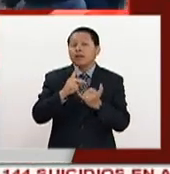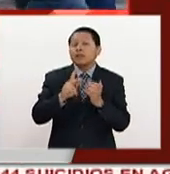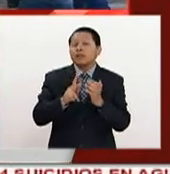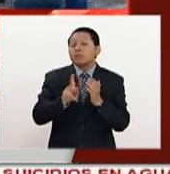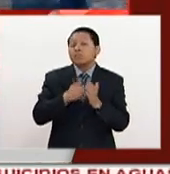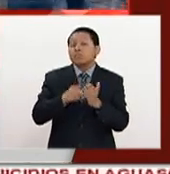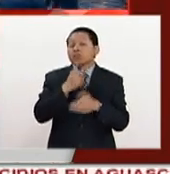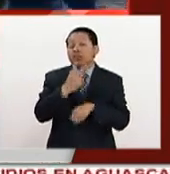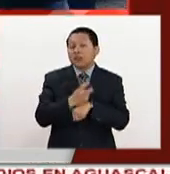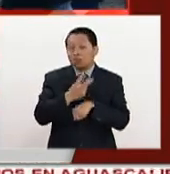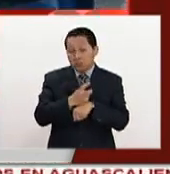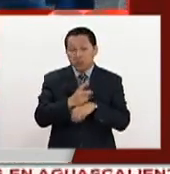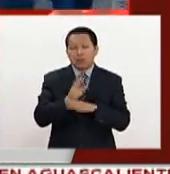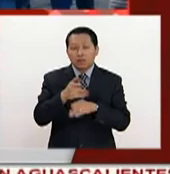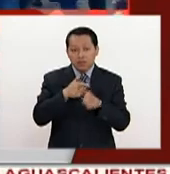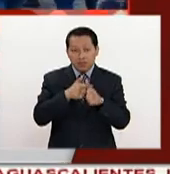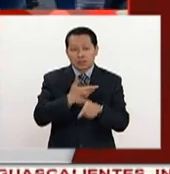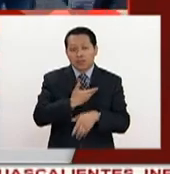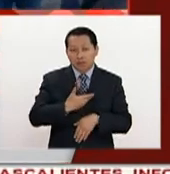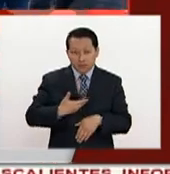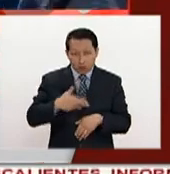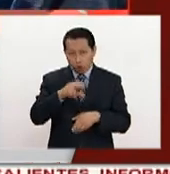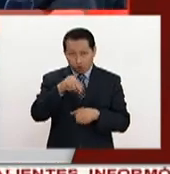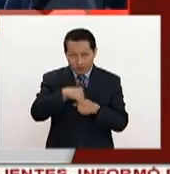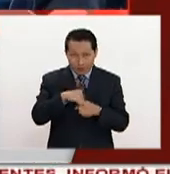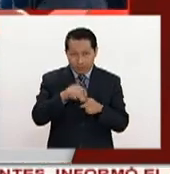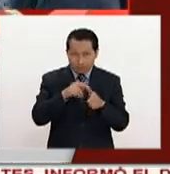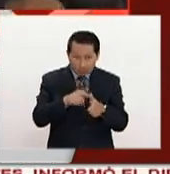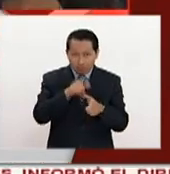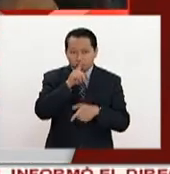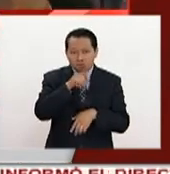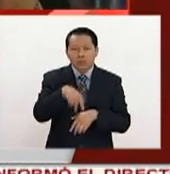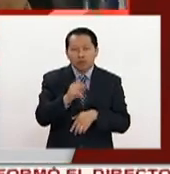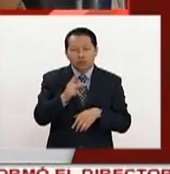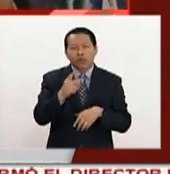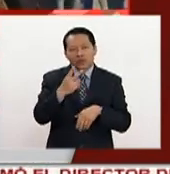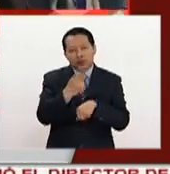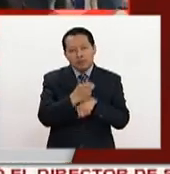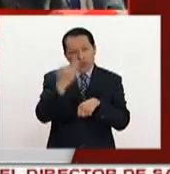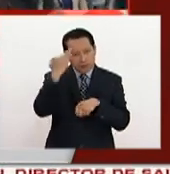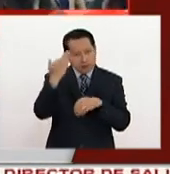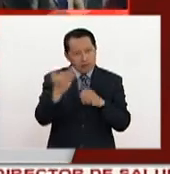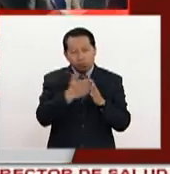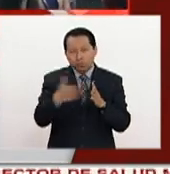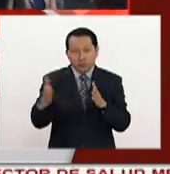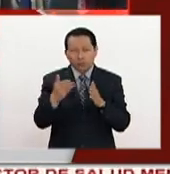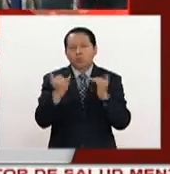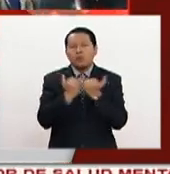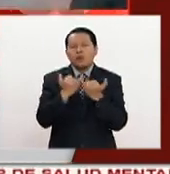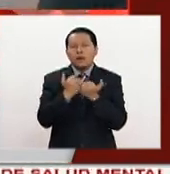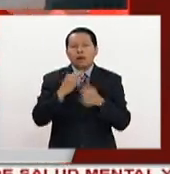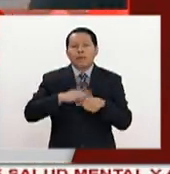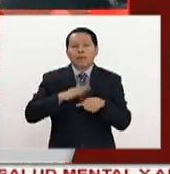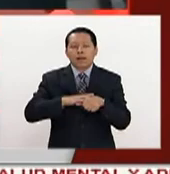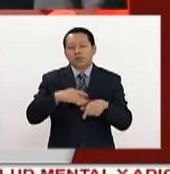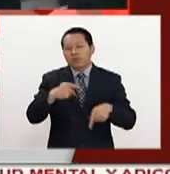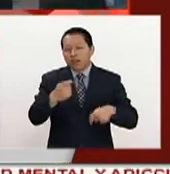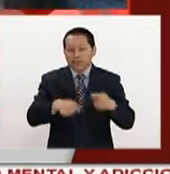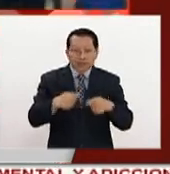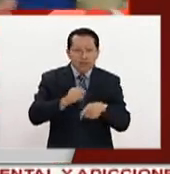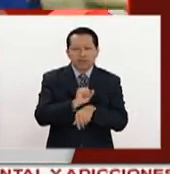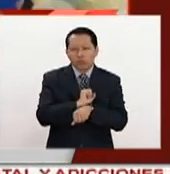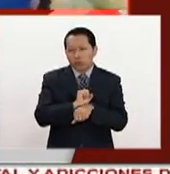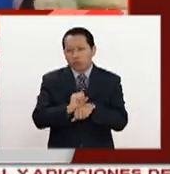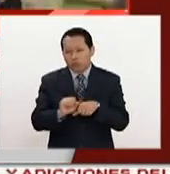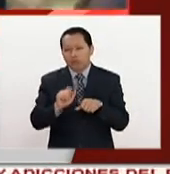es presidente, no reelecto de manera consecutiva, pero es su segundo periodo. Y él representa un ala más flexible y moderada dentro